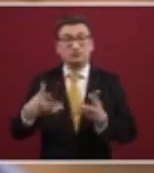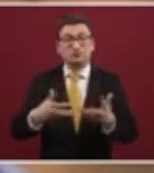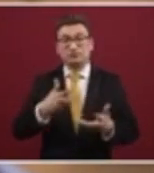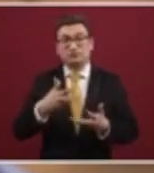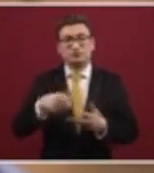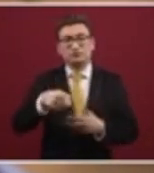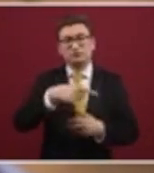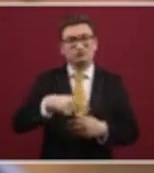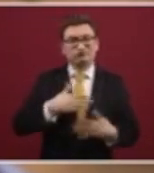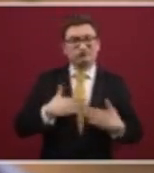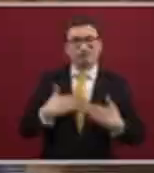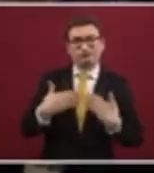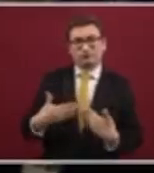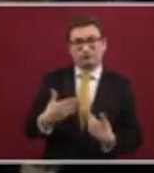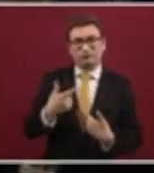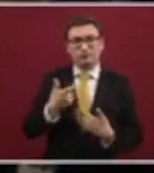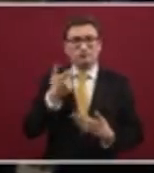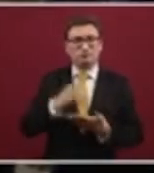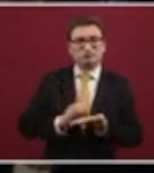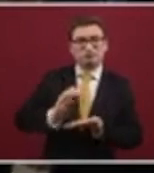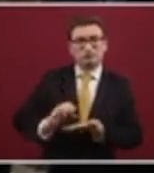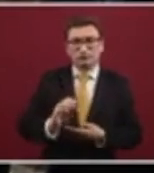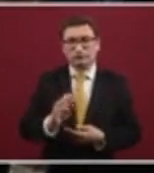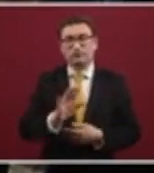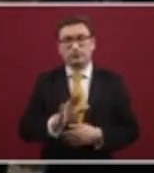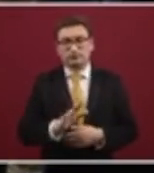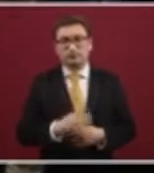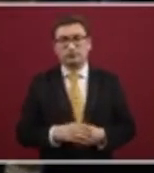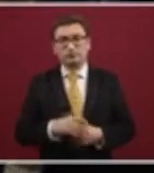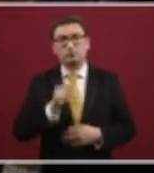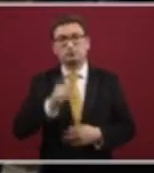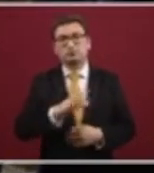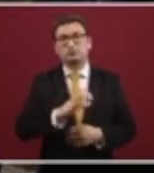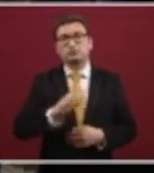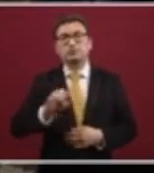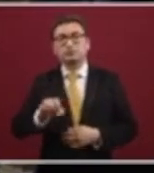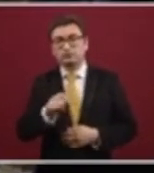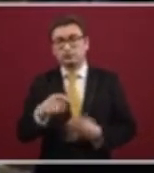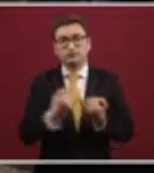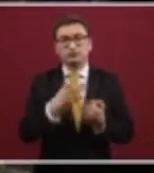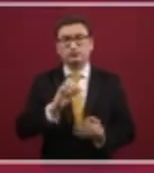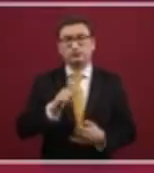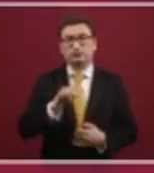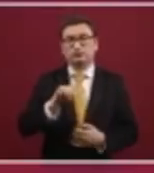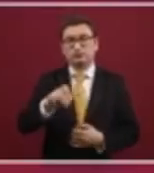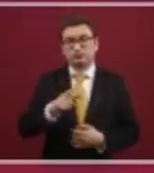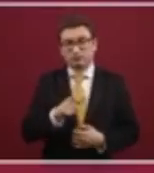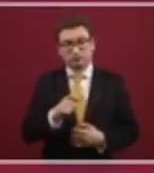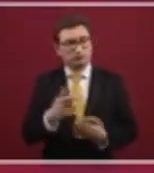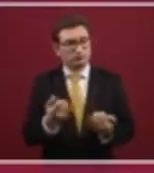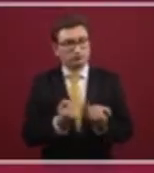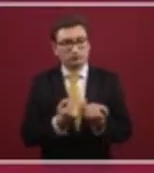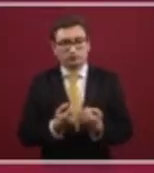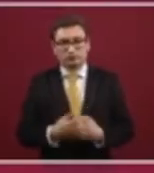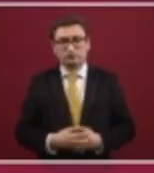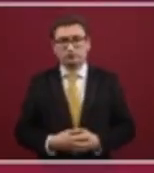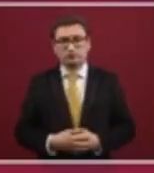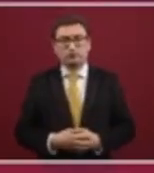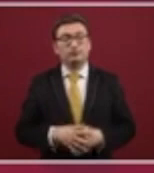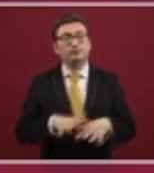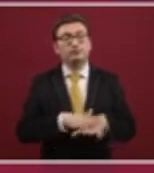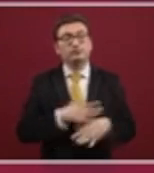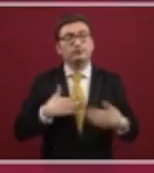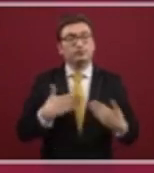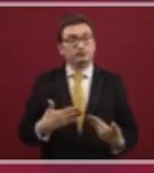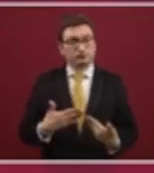para la inversión. No es algo que solo dicen, o sea, los expertos. Que cambió también la CCE, al la día Coparmex. Siguiente la confianza. Él dice